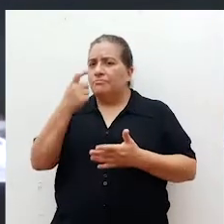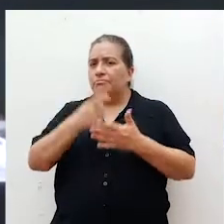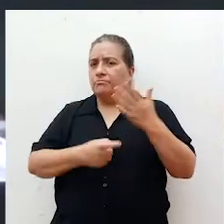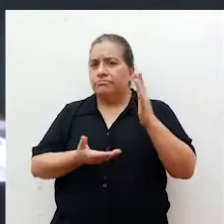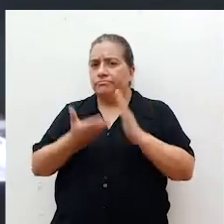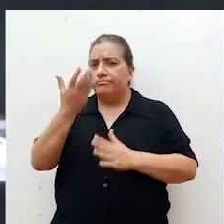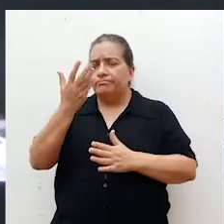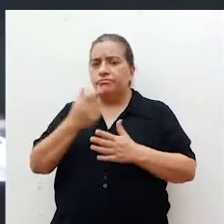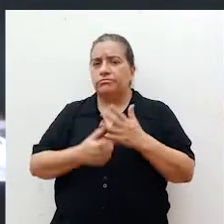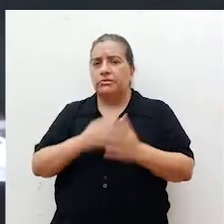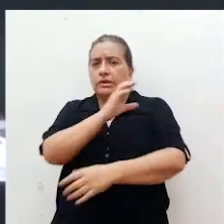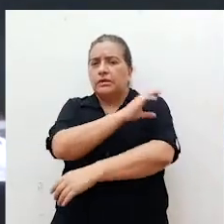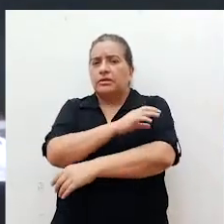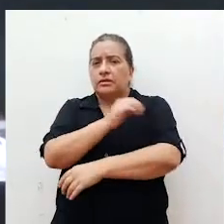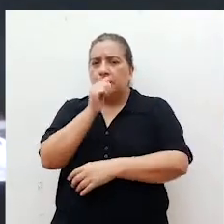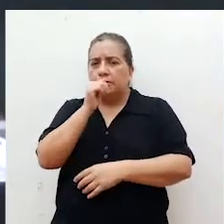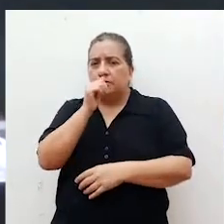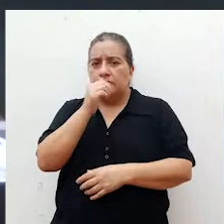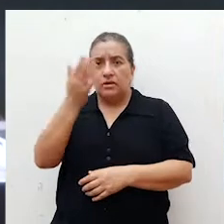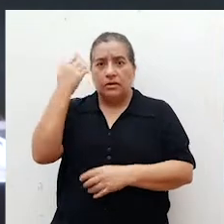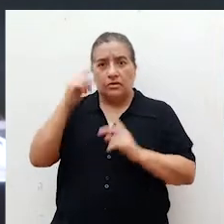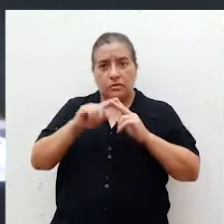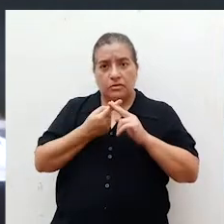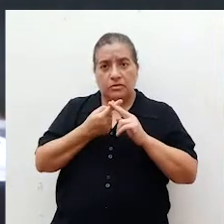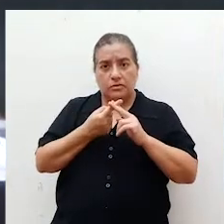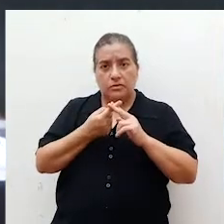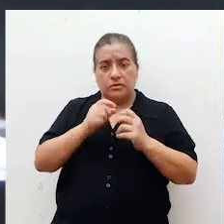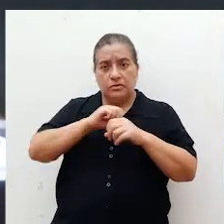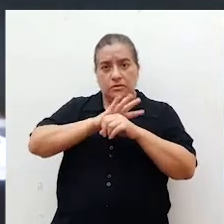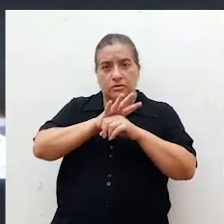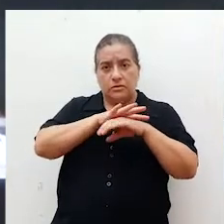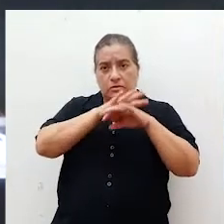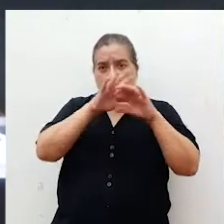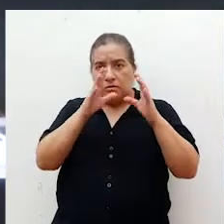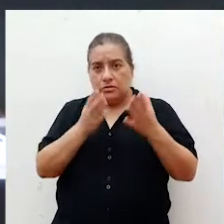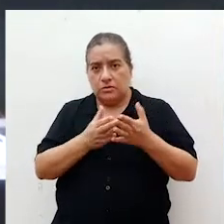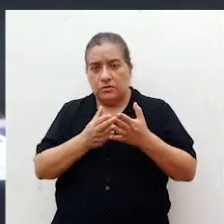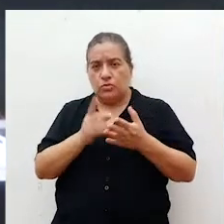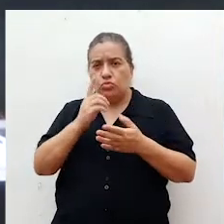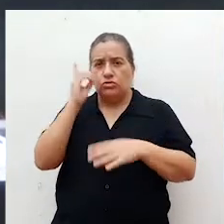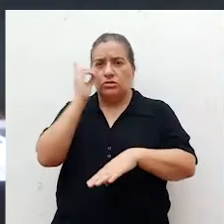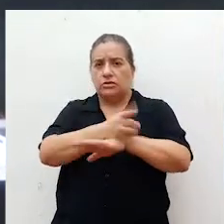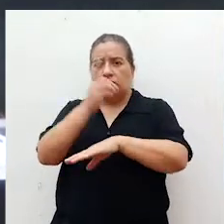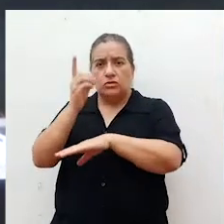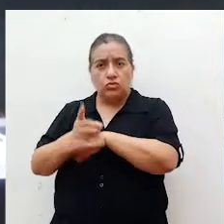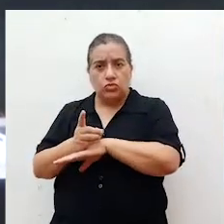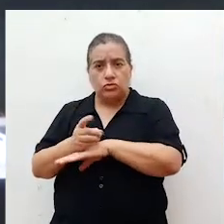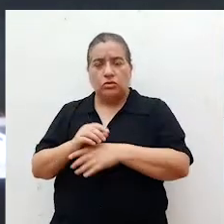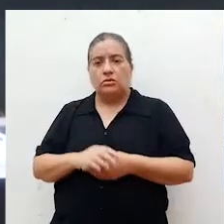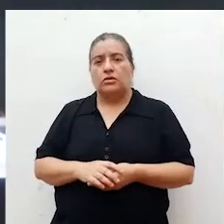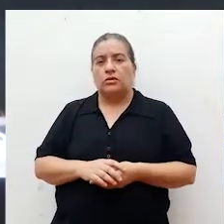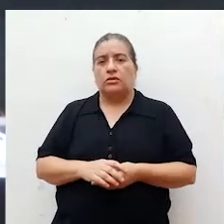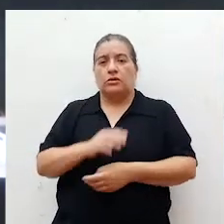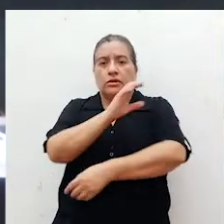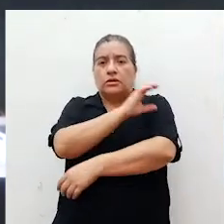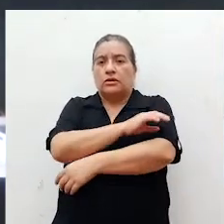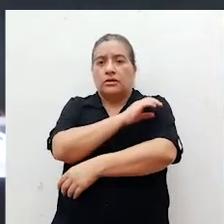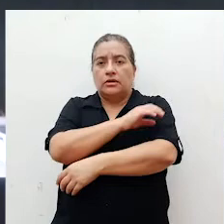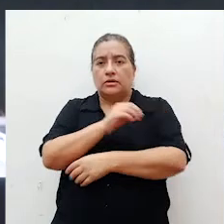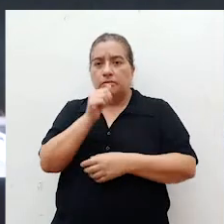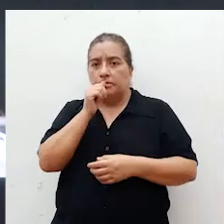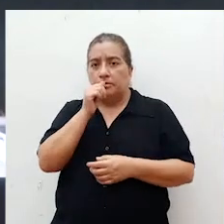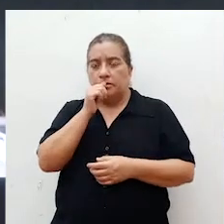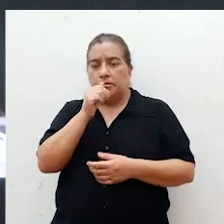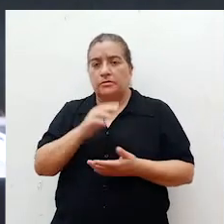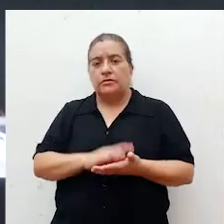en cuanto a las clínicas privadas y los cobros a los pacientes de COVID-19, dado de que cuando empezó la pandemia hubo muchas denuncias de